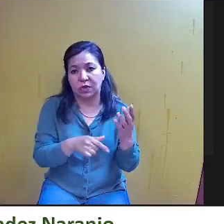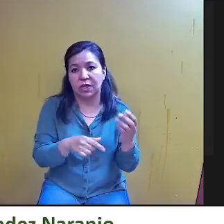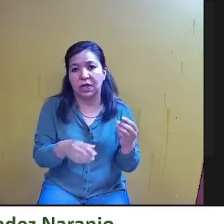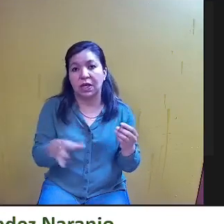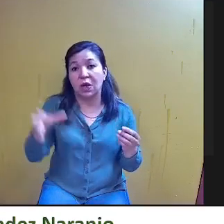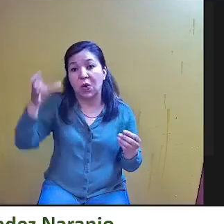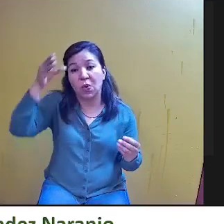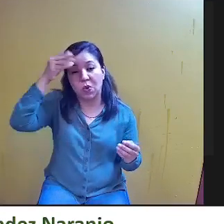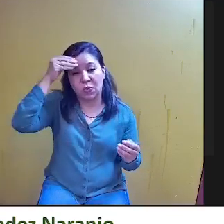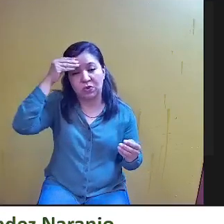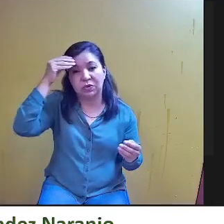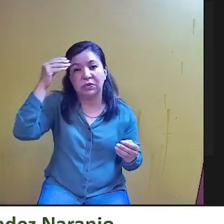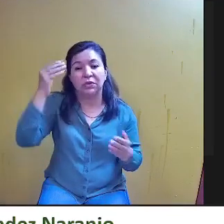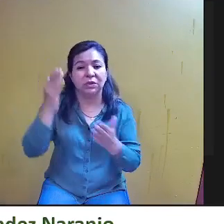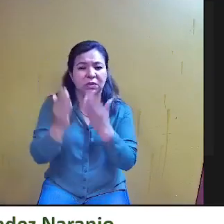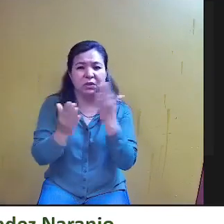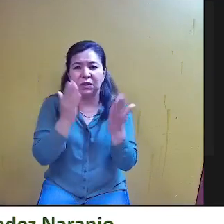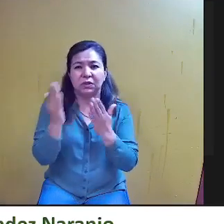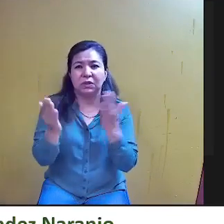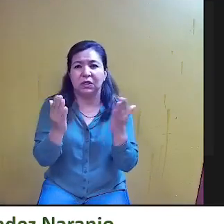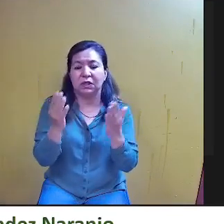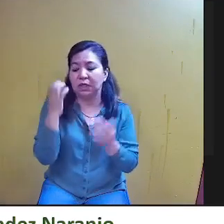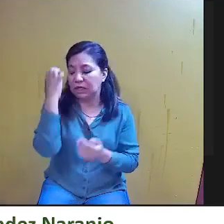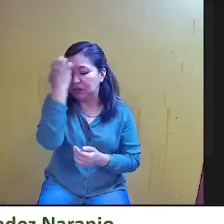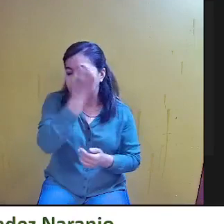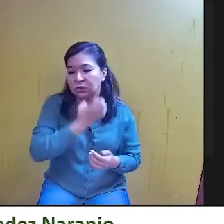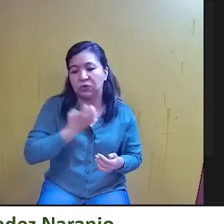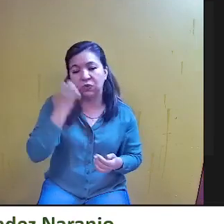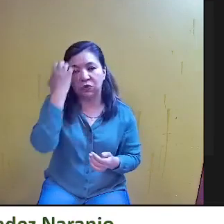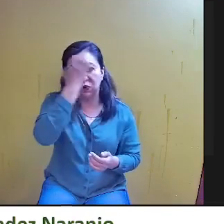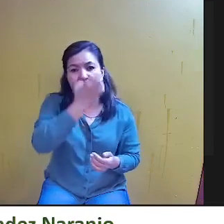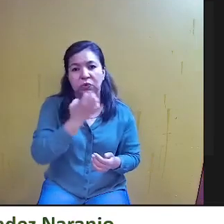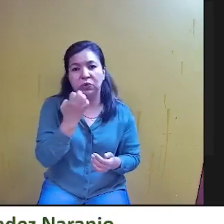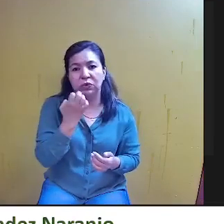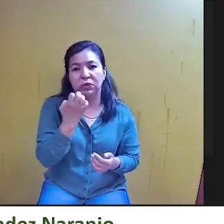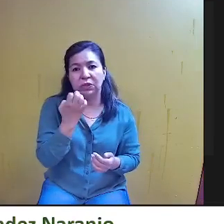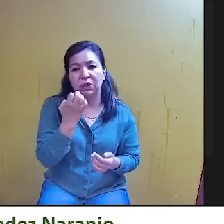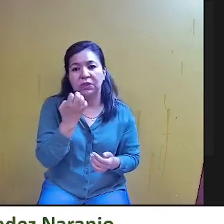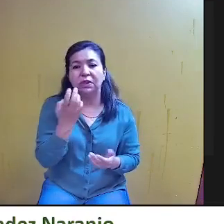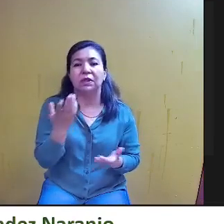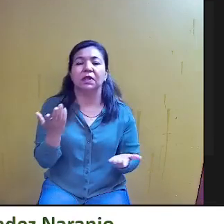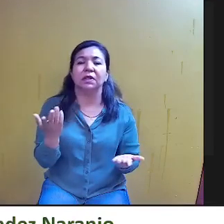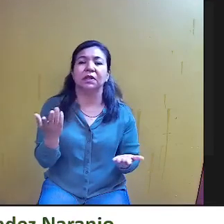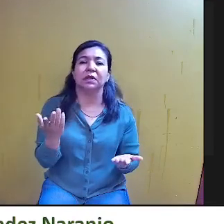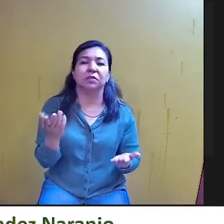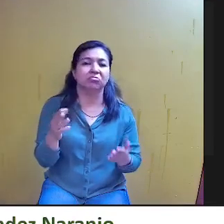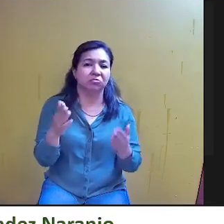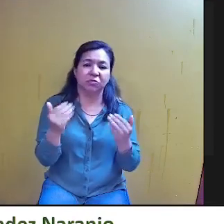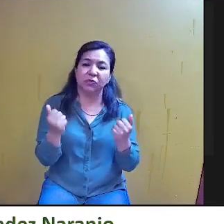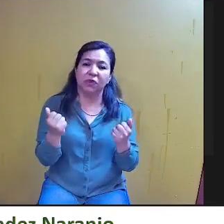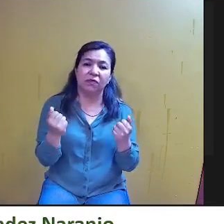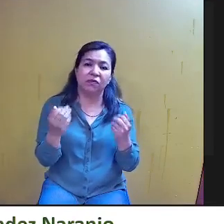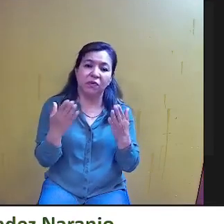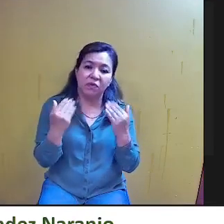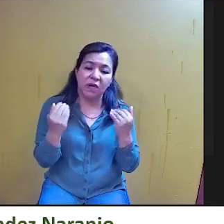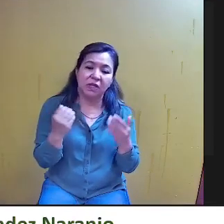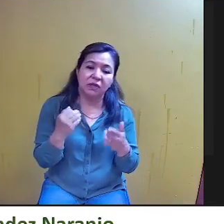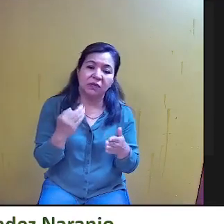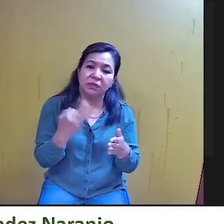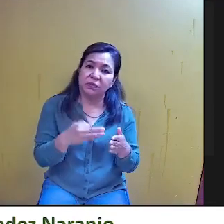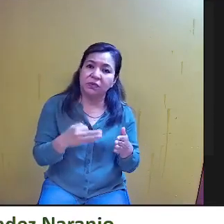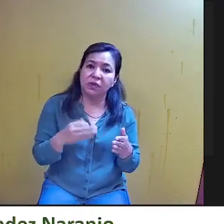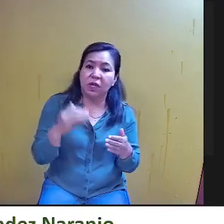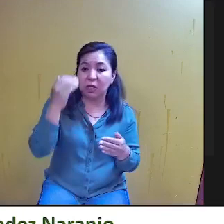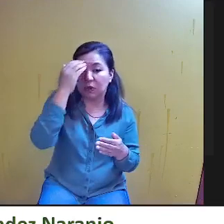materia político-electoral mediante las evaluaciones que se apliquen. Y si en el caso la impugnante no acreditó la etapa de conocimientos